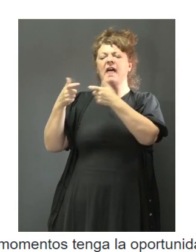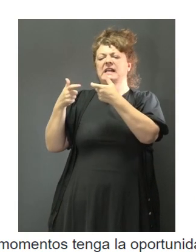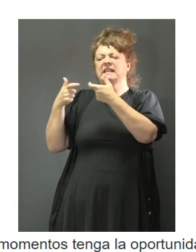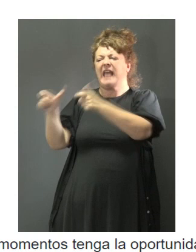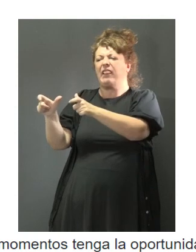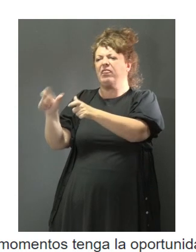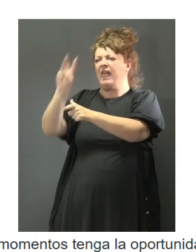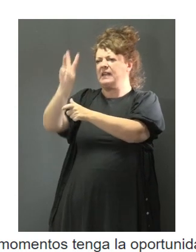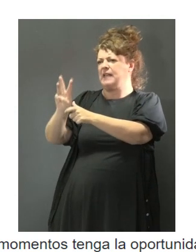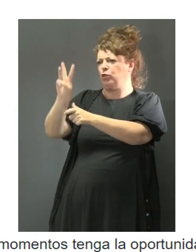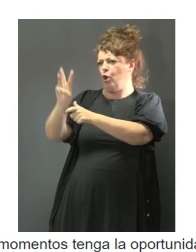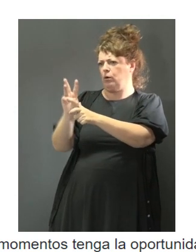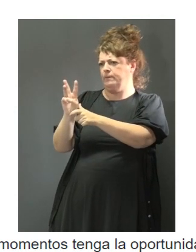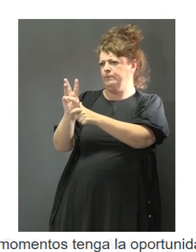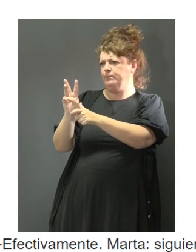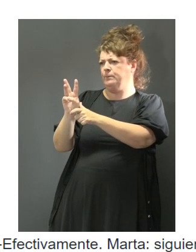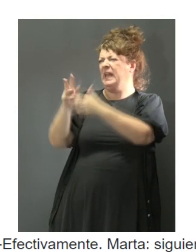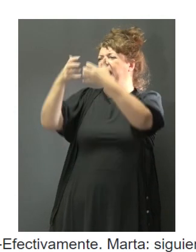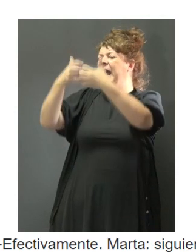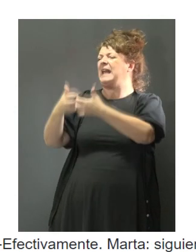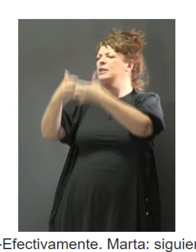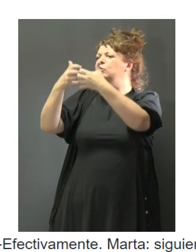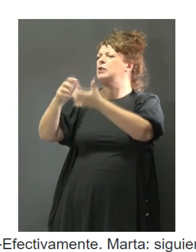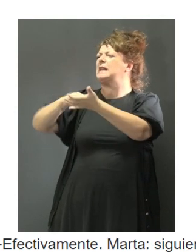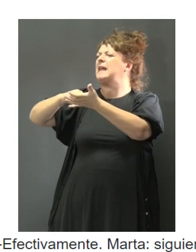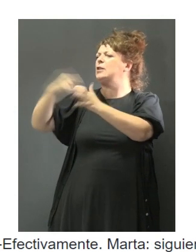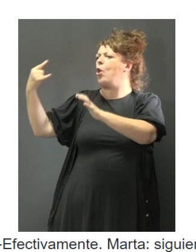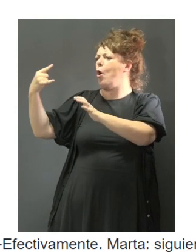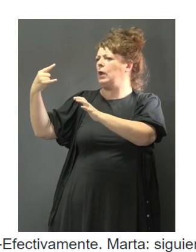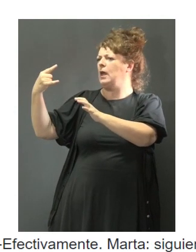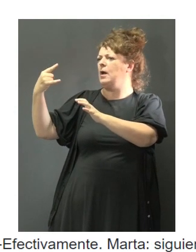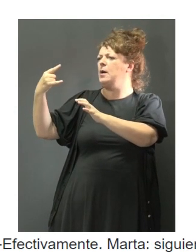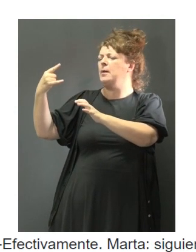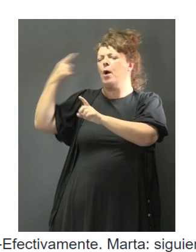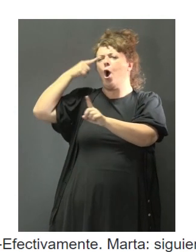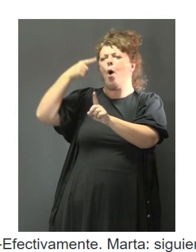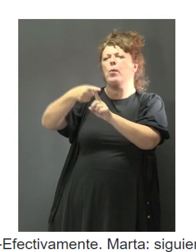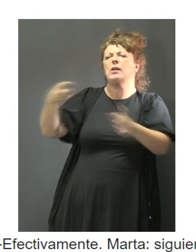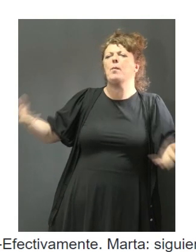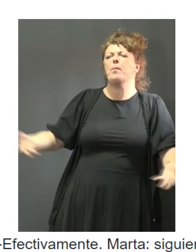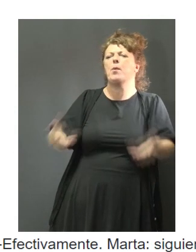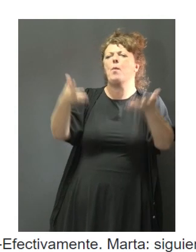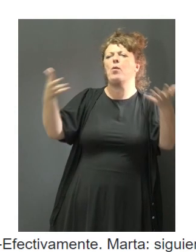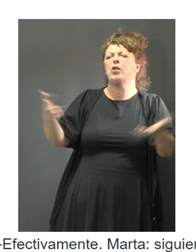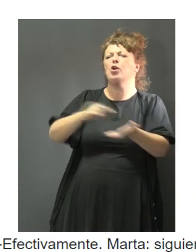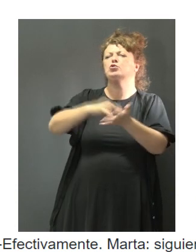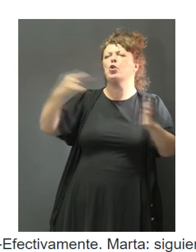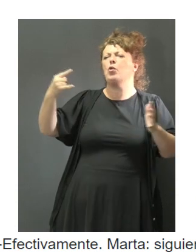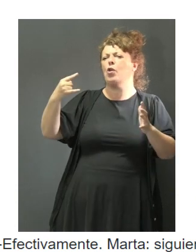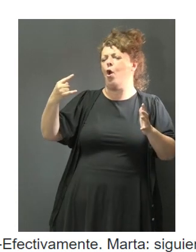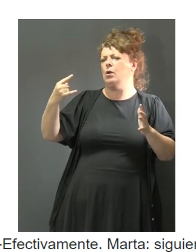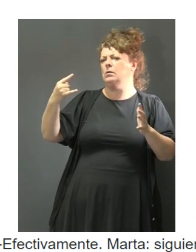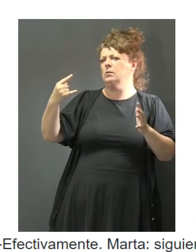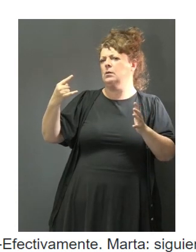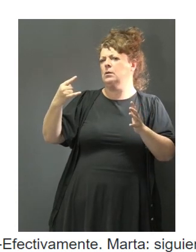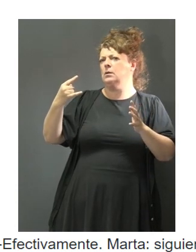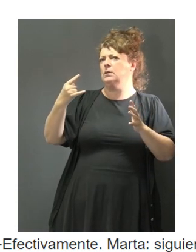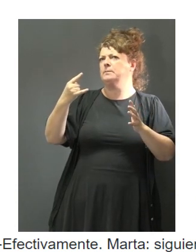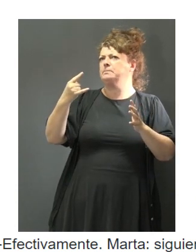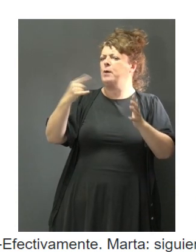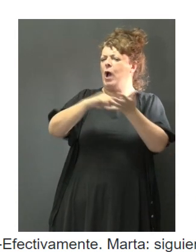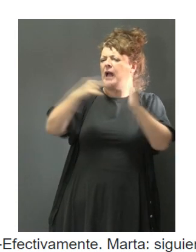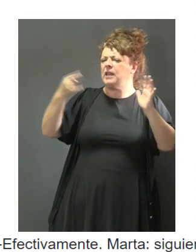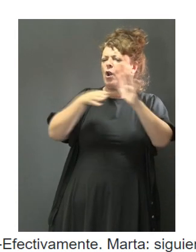sector y la industria tecnológica en la promoción de soluciones tecnológicas que sean